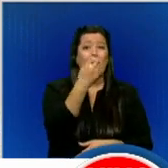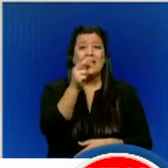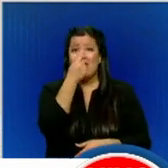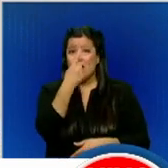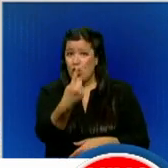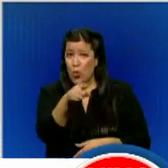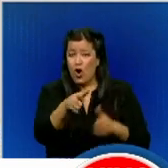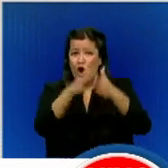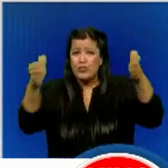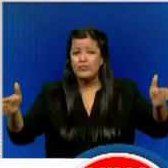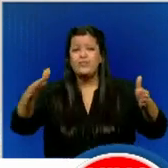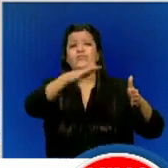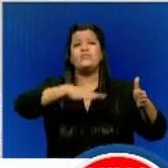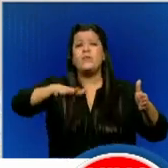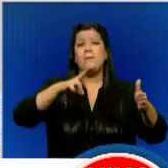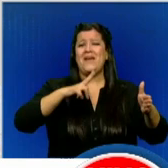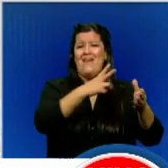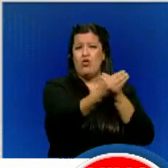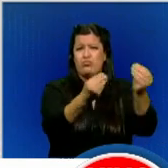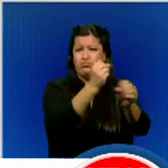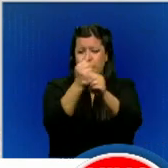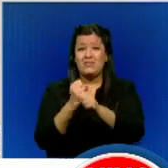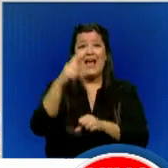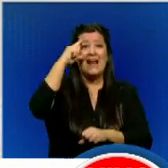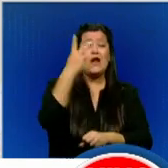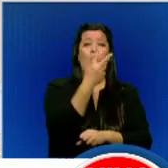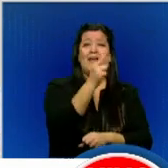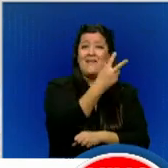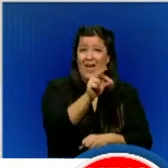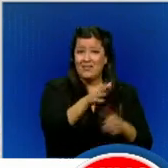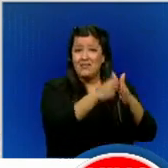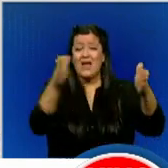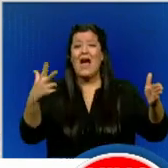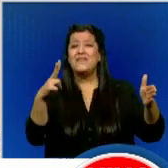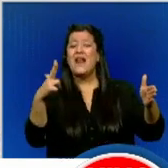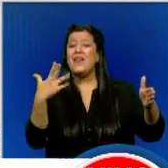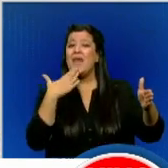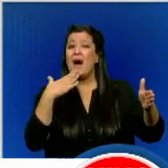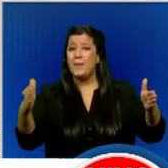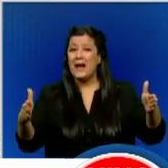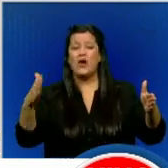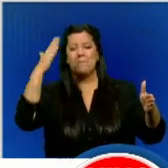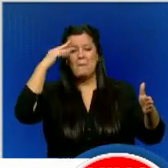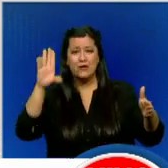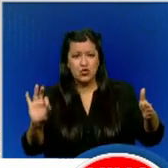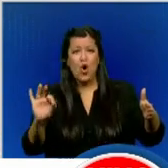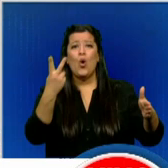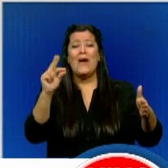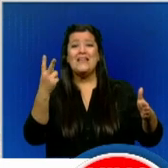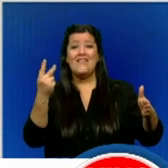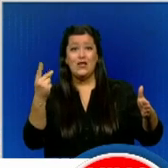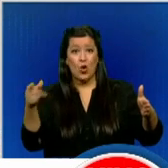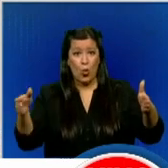sector privado desde enero 2020 a 3 de abril del ya marzo del 2021